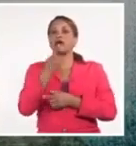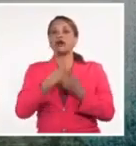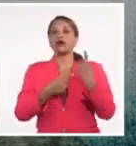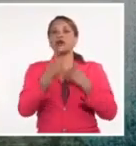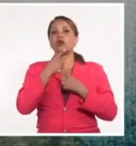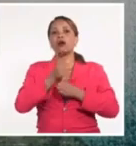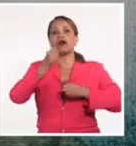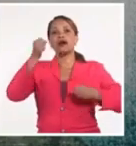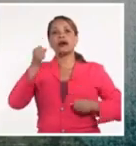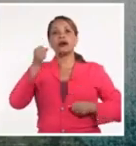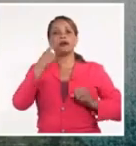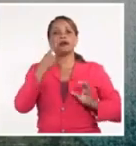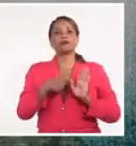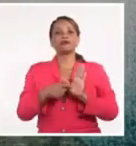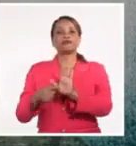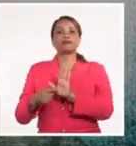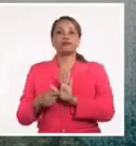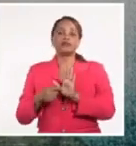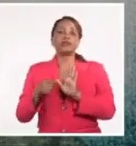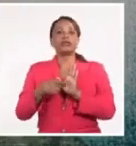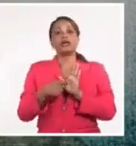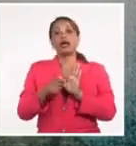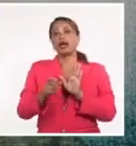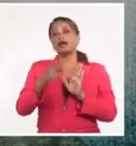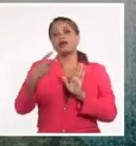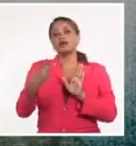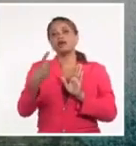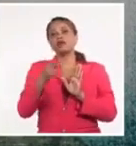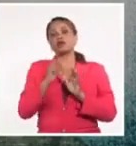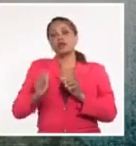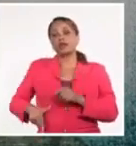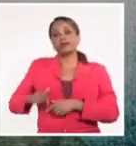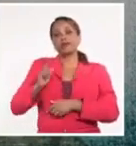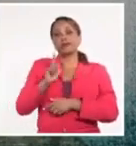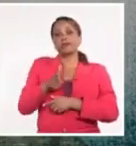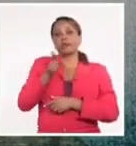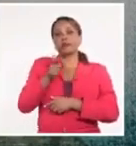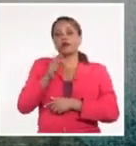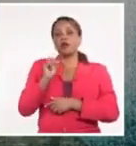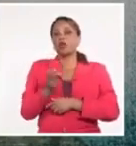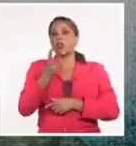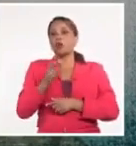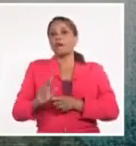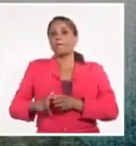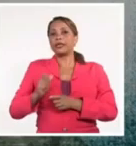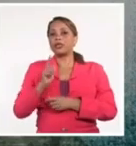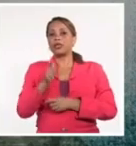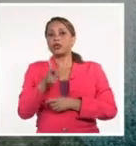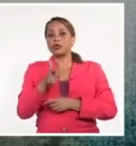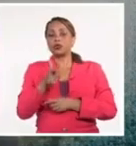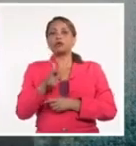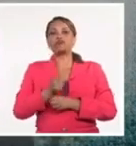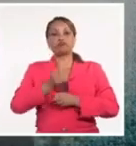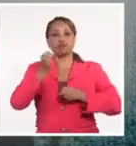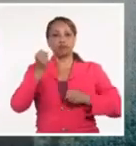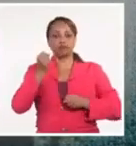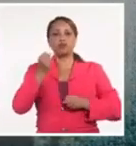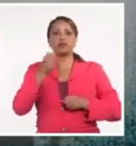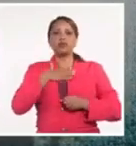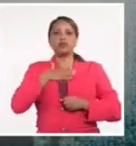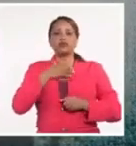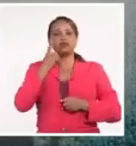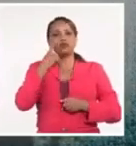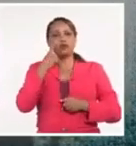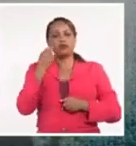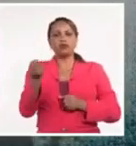armas que me mostró. En ella había un revólver, dos pistolas, una AK-47. Al ver que él